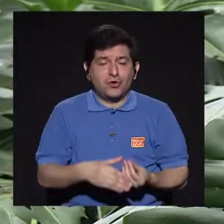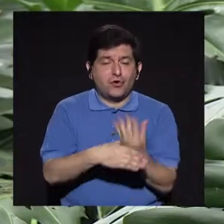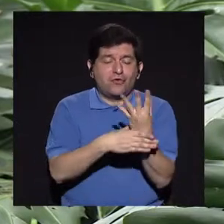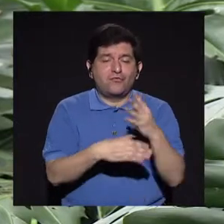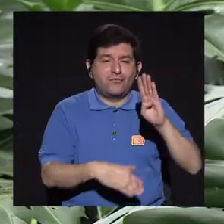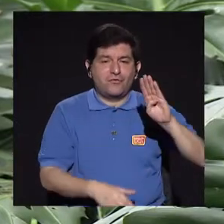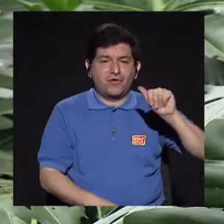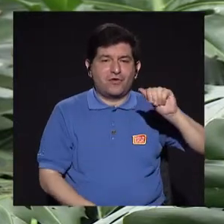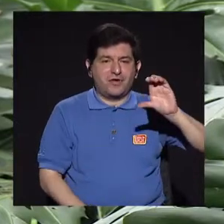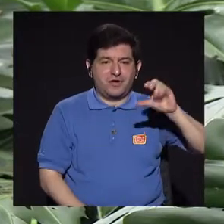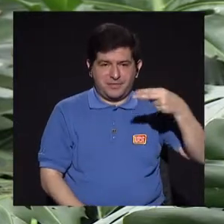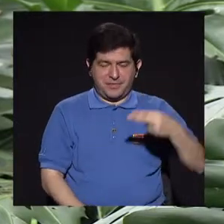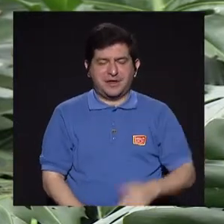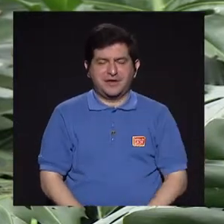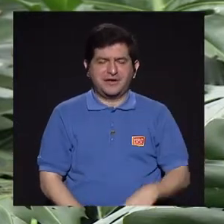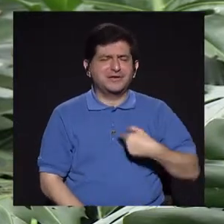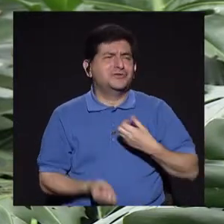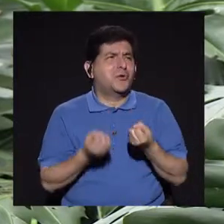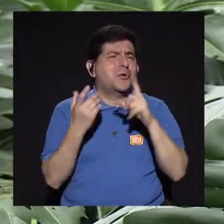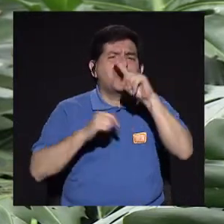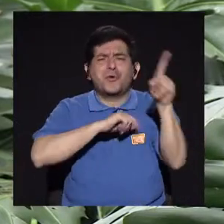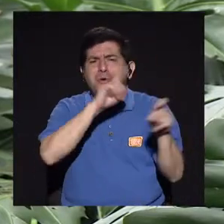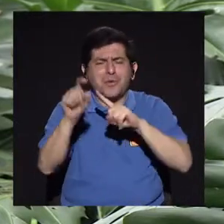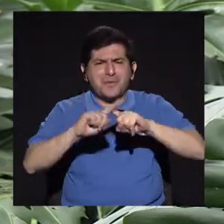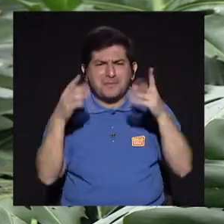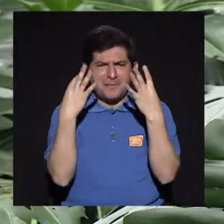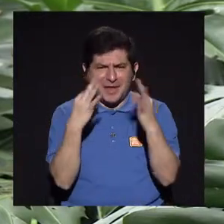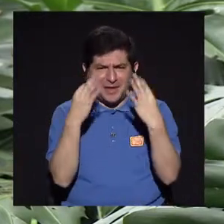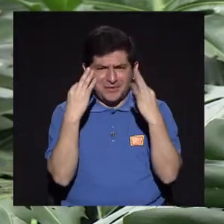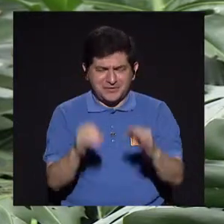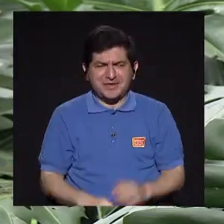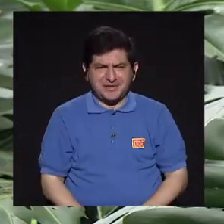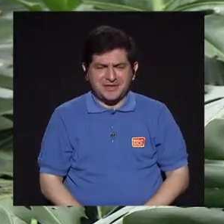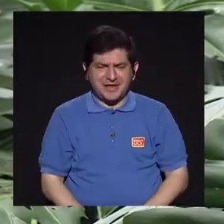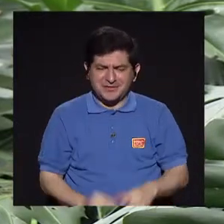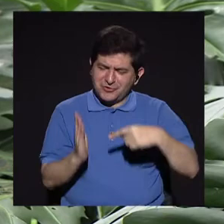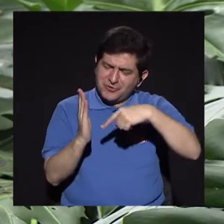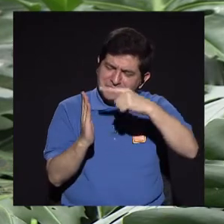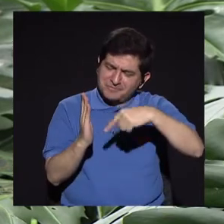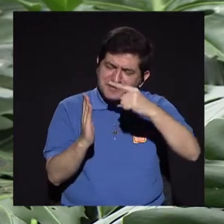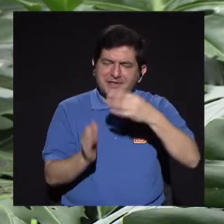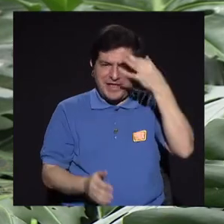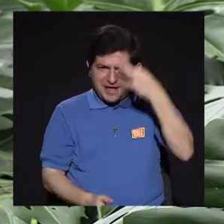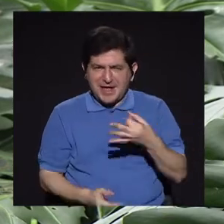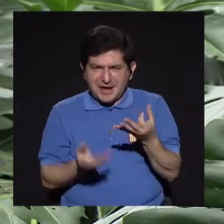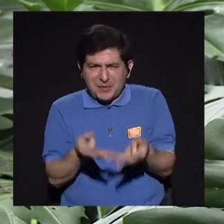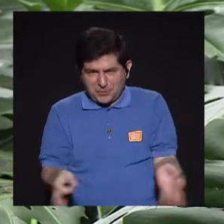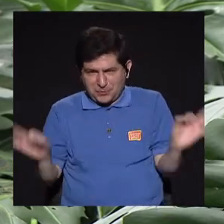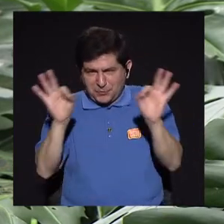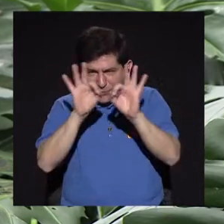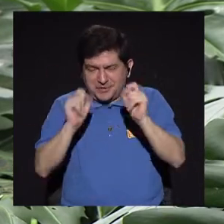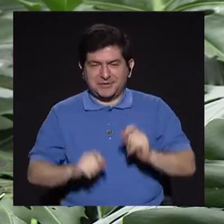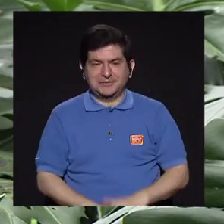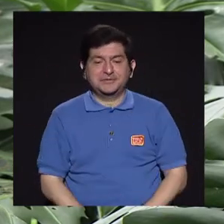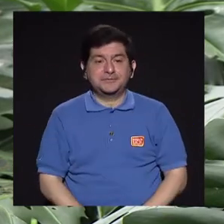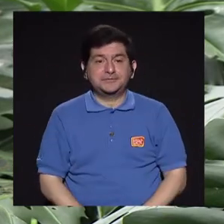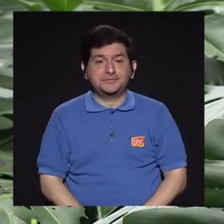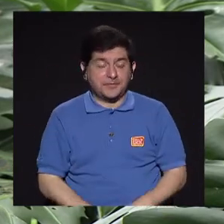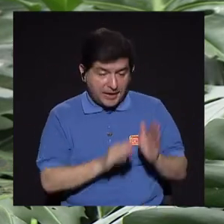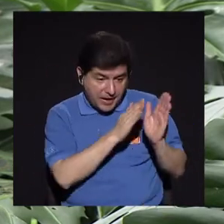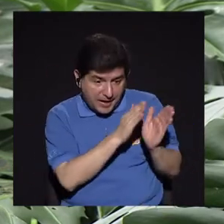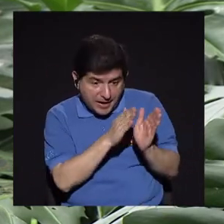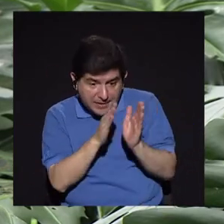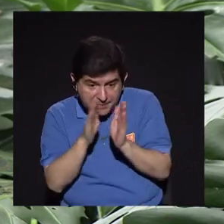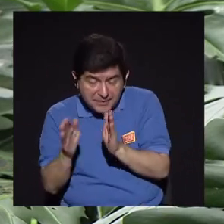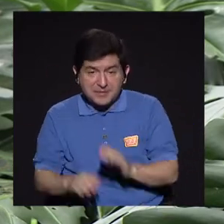tengo muchísimas preguntas, pero bueno, voy a tratar de ir abarcando las que considero más importantes. Y es que en la preparación